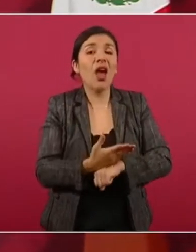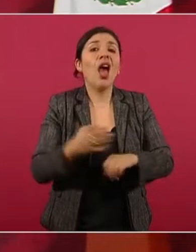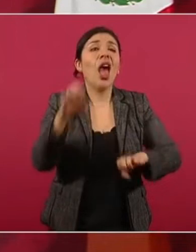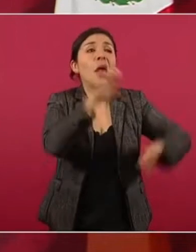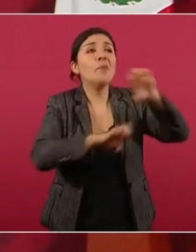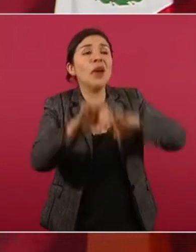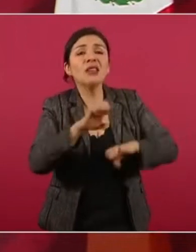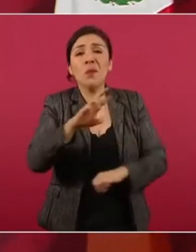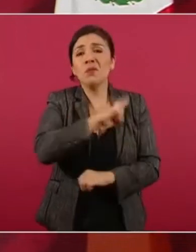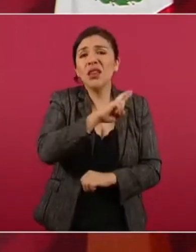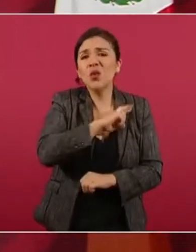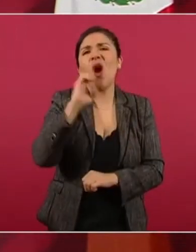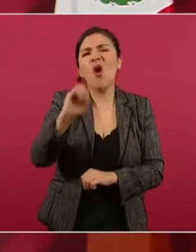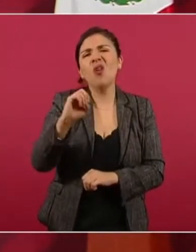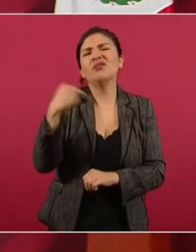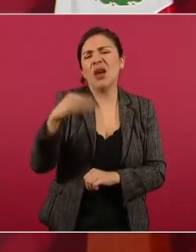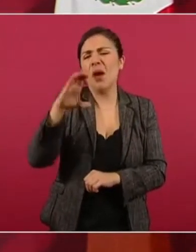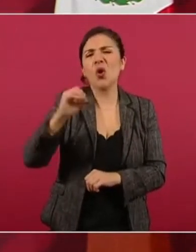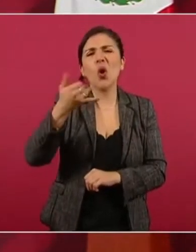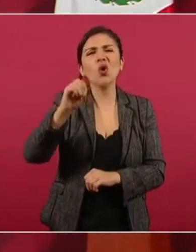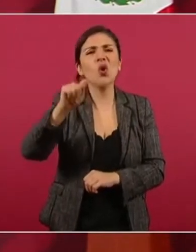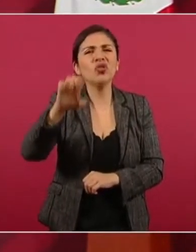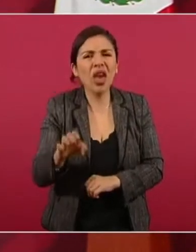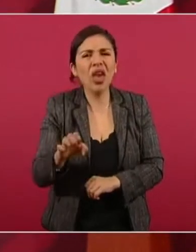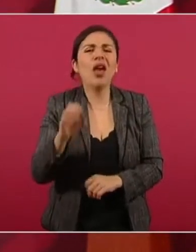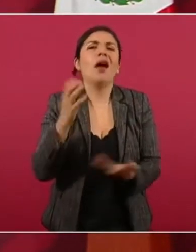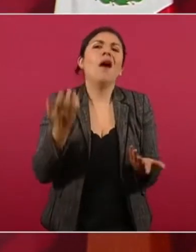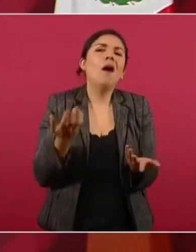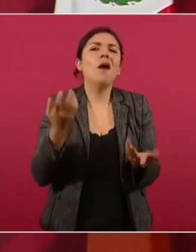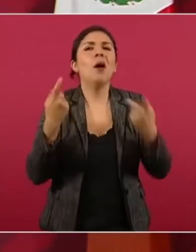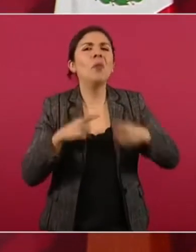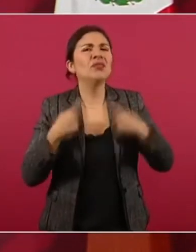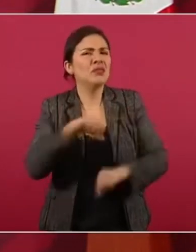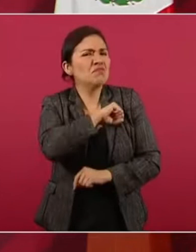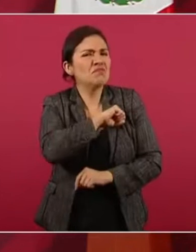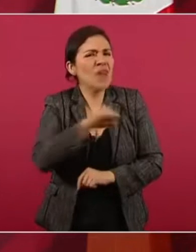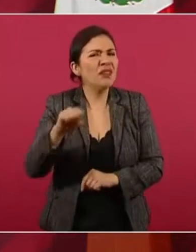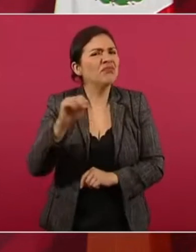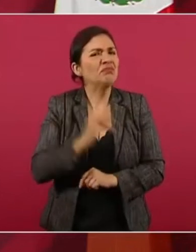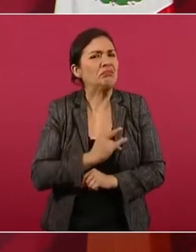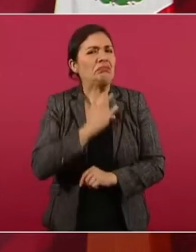de coyotes o de empleadores sin escrúpulos